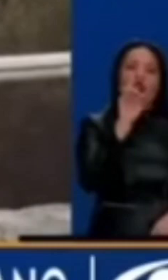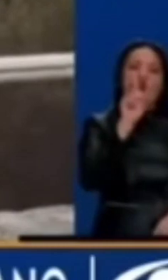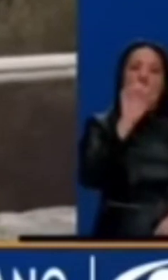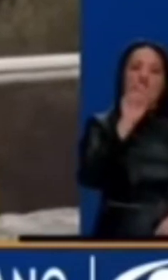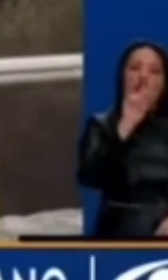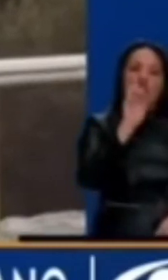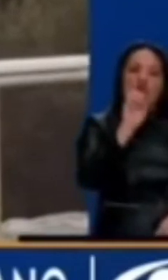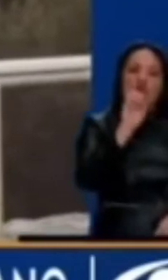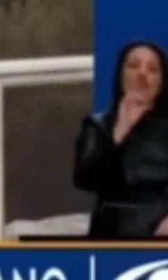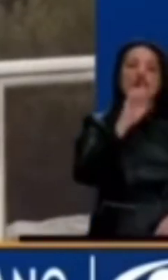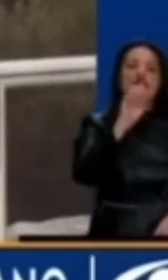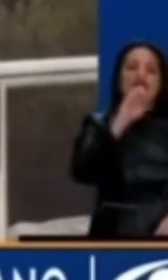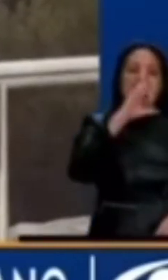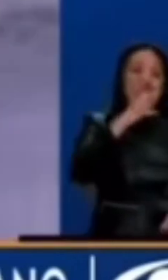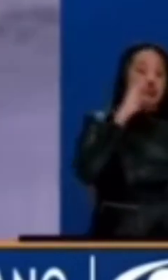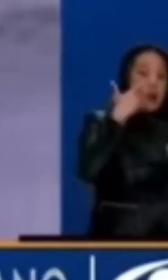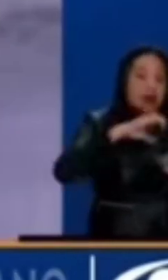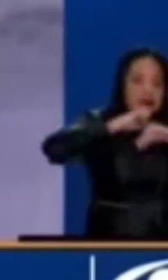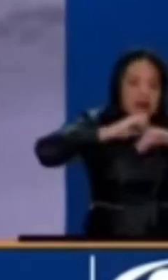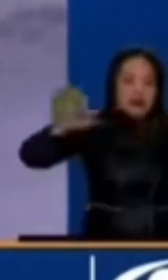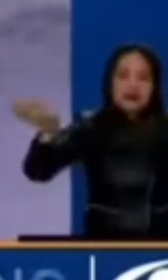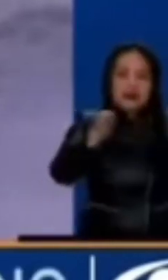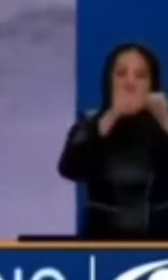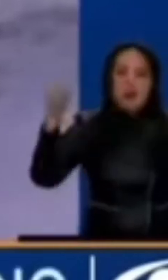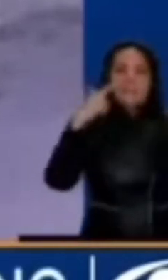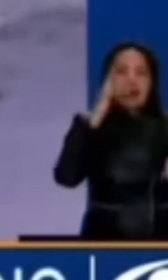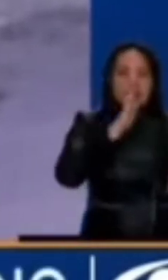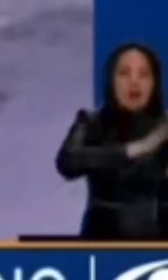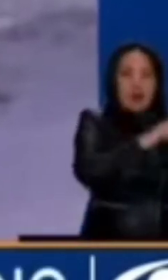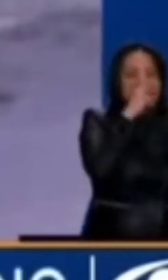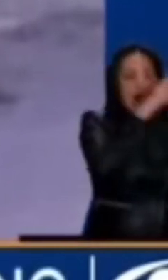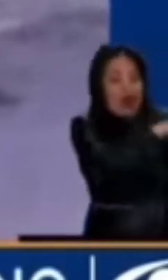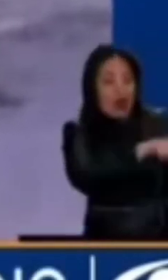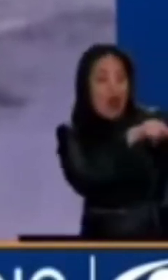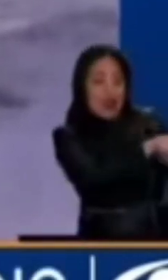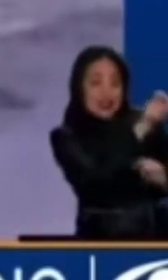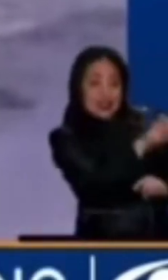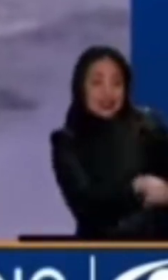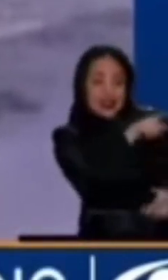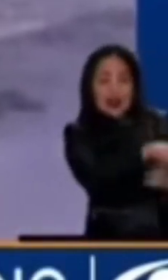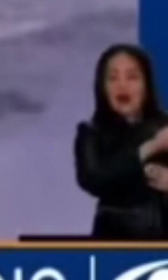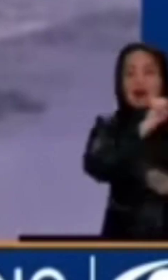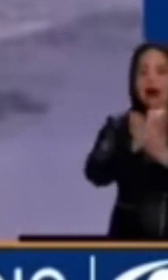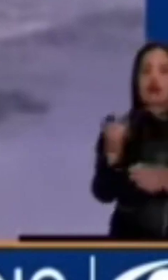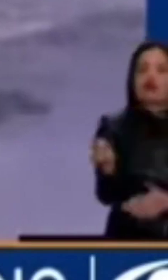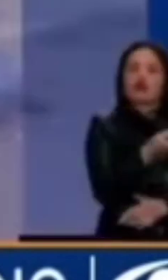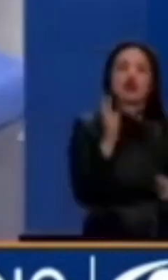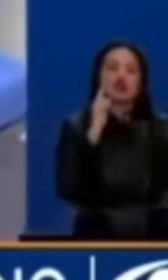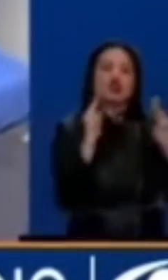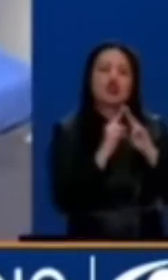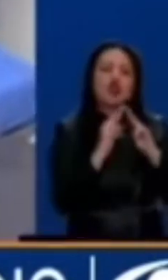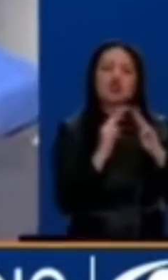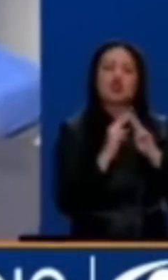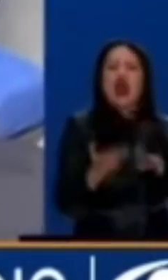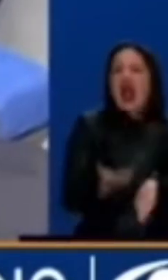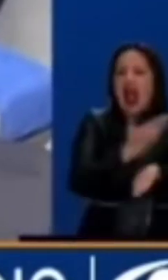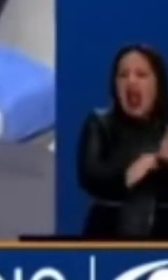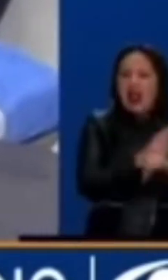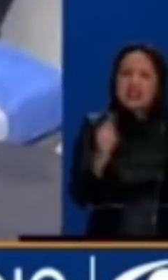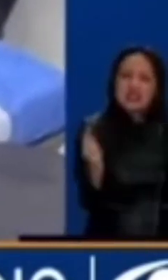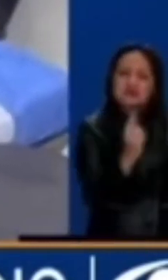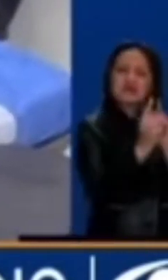según un comunicado de prensa internacional la policía señala que los dos hombres se conocían de encuentros anteriores